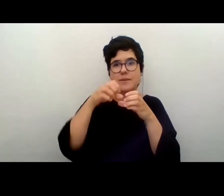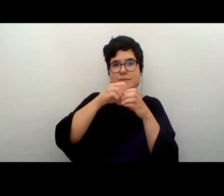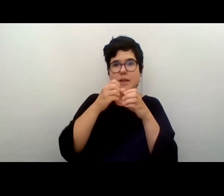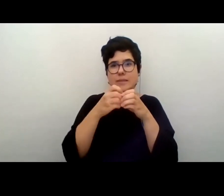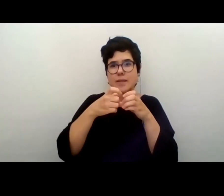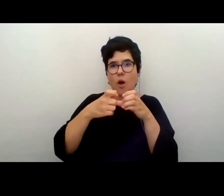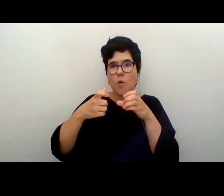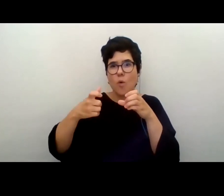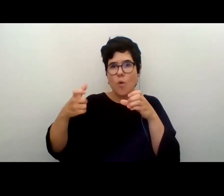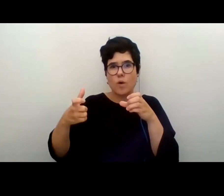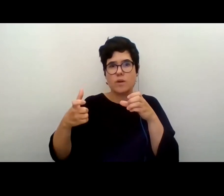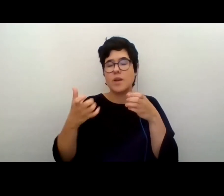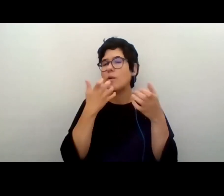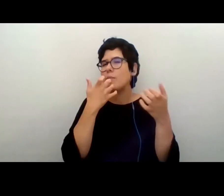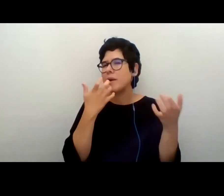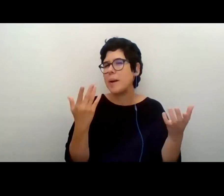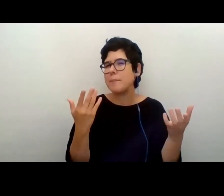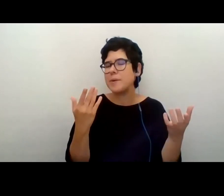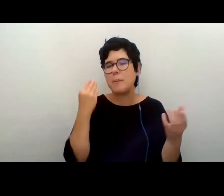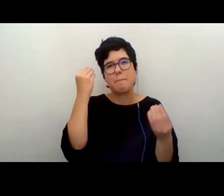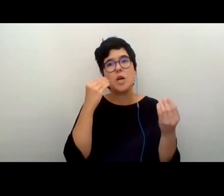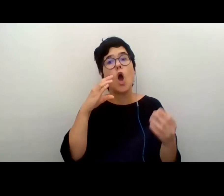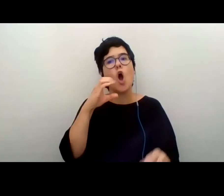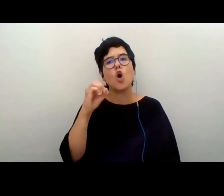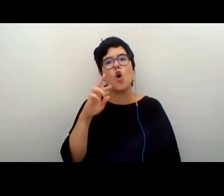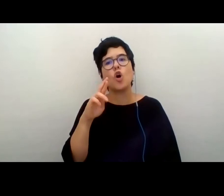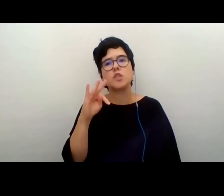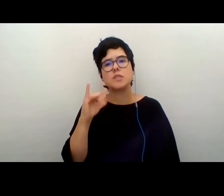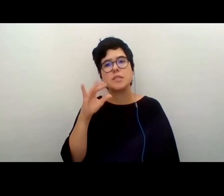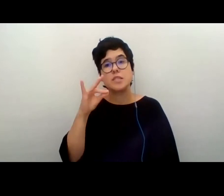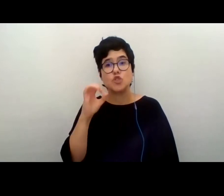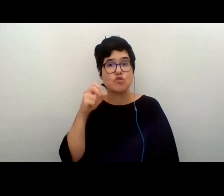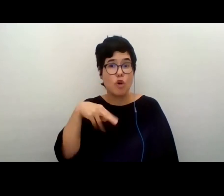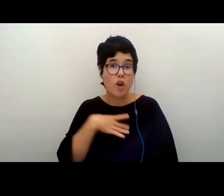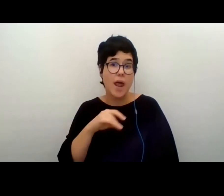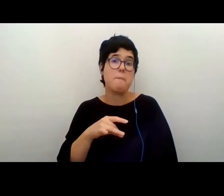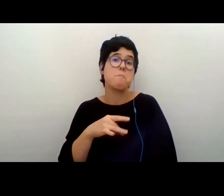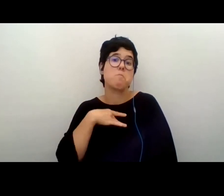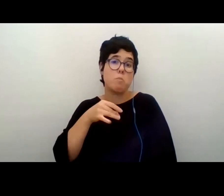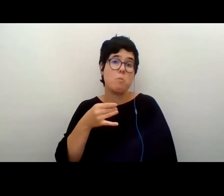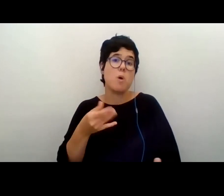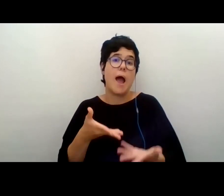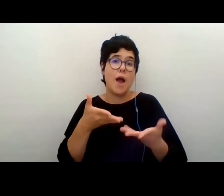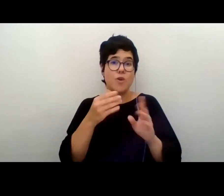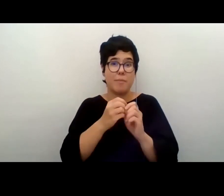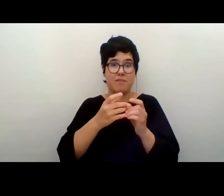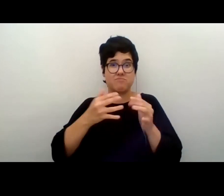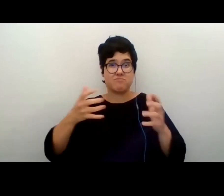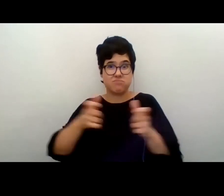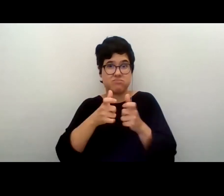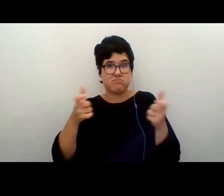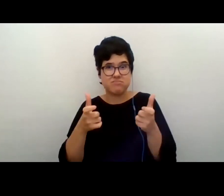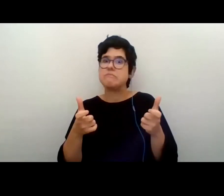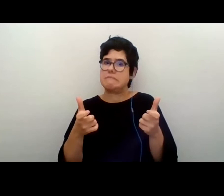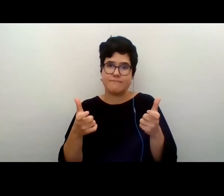pronto la cortisona quizás sería... Pero claro, pensad que complementos alimenticios como los que tenemos entre